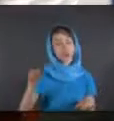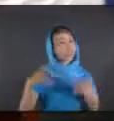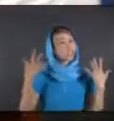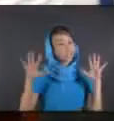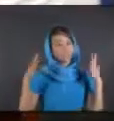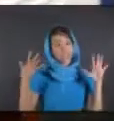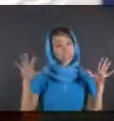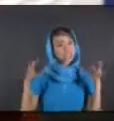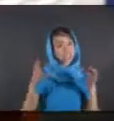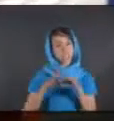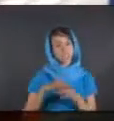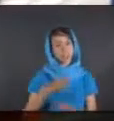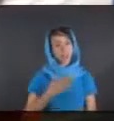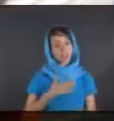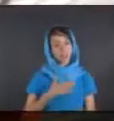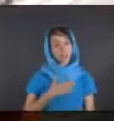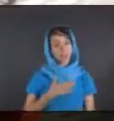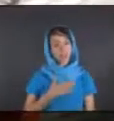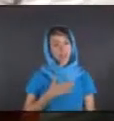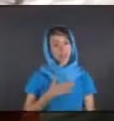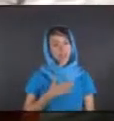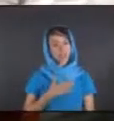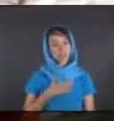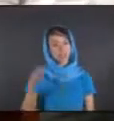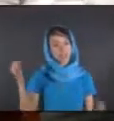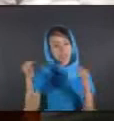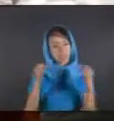cuando estaba derrotado,